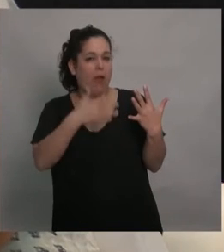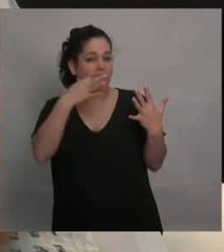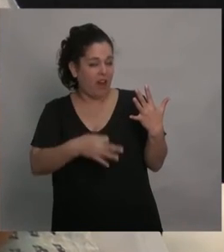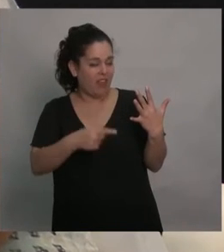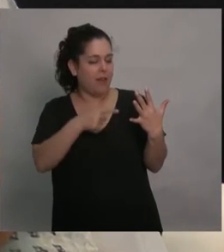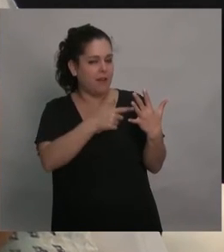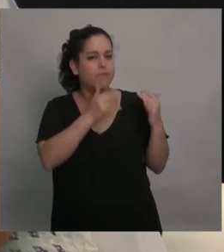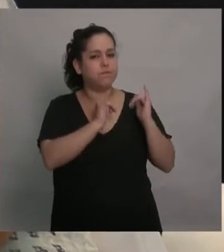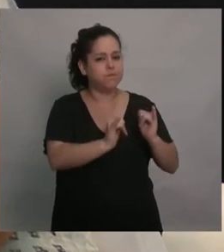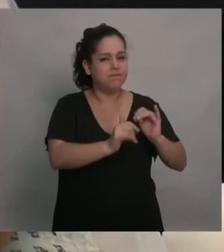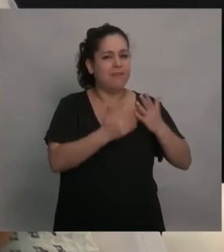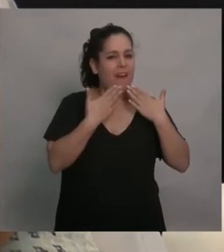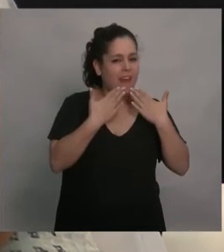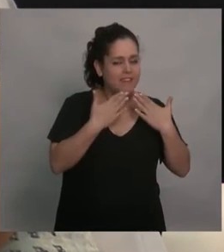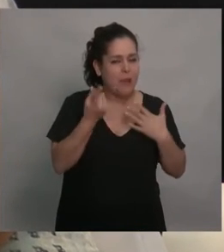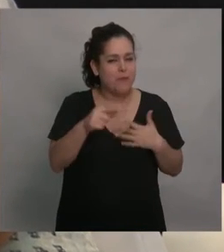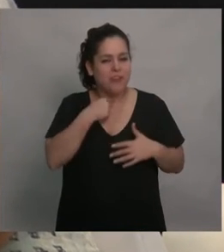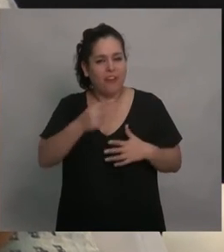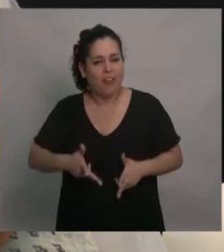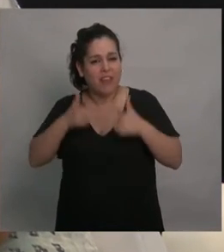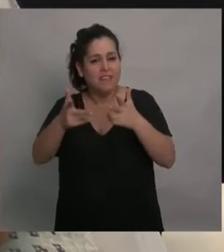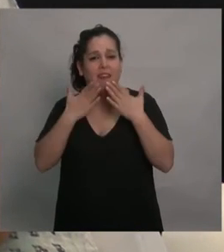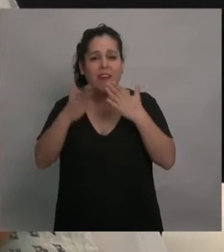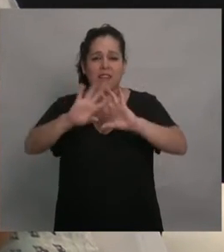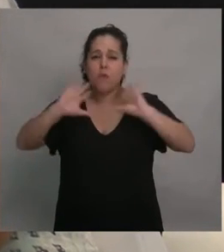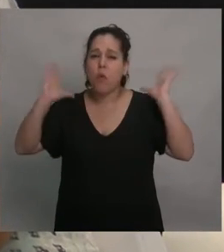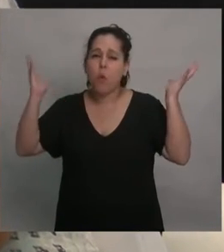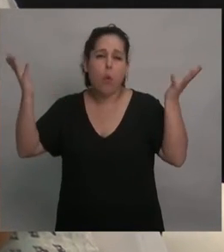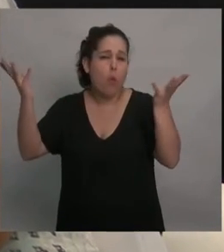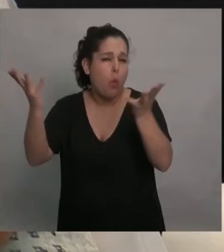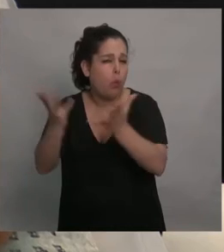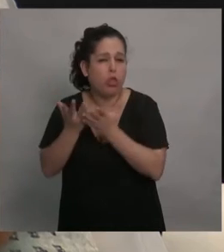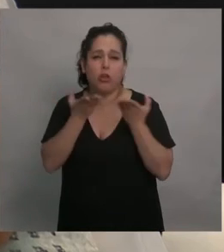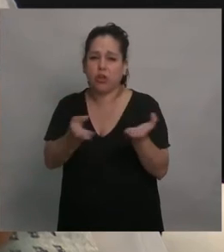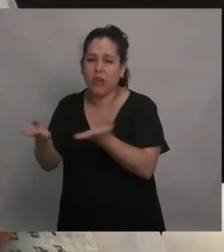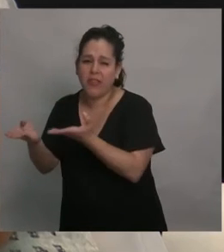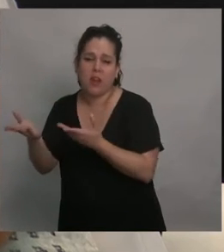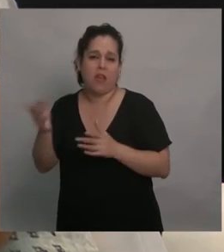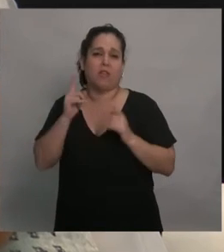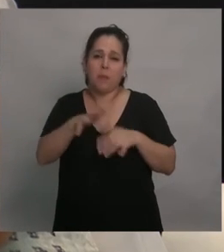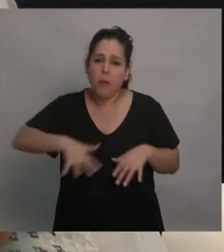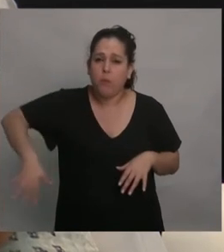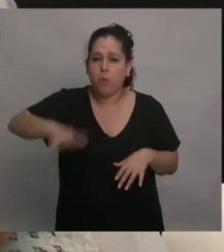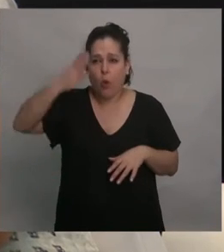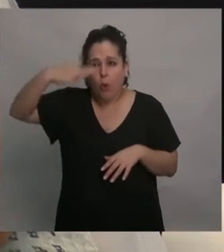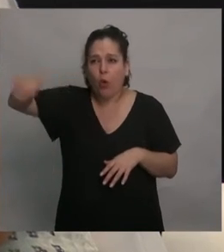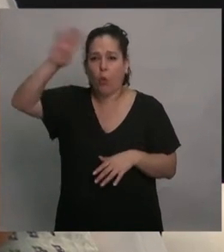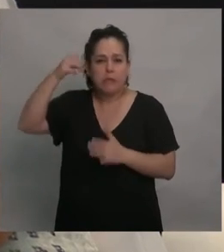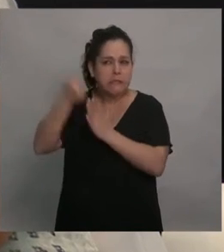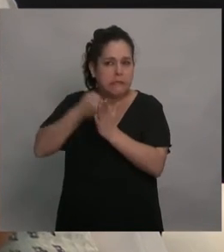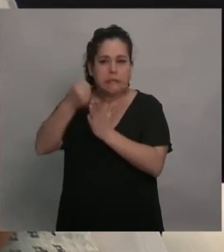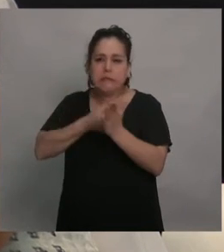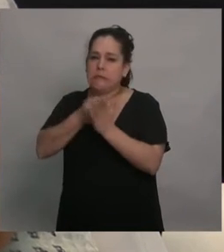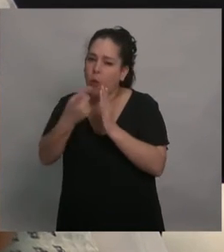solidaridad de Argentina, la solidaridad del mundo, la solidaridad y el empeño del pueblo cubano por traerlos de vuelta, que